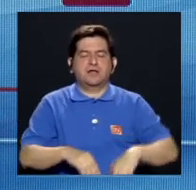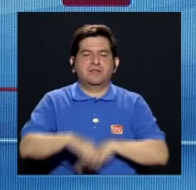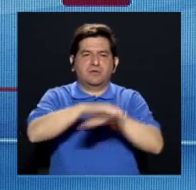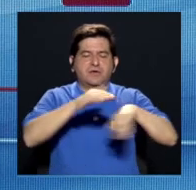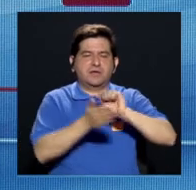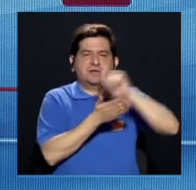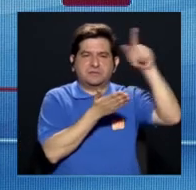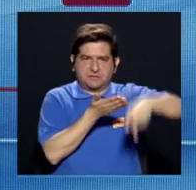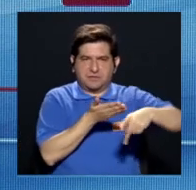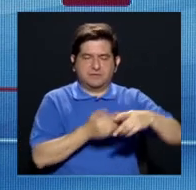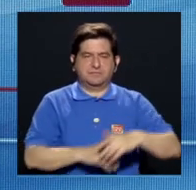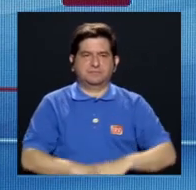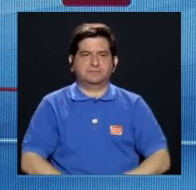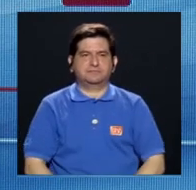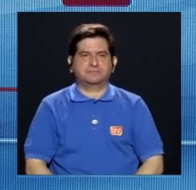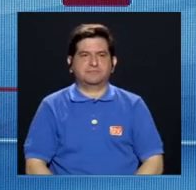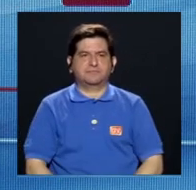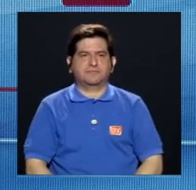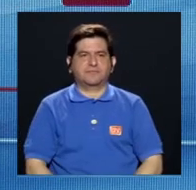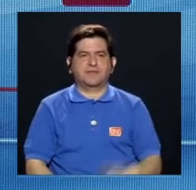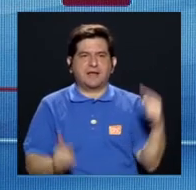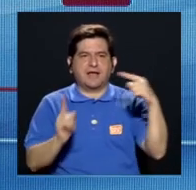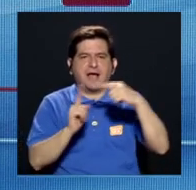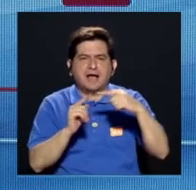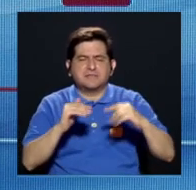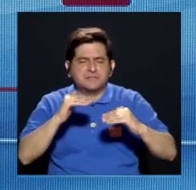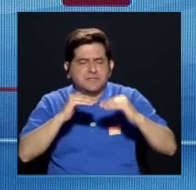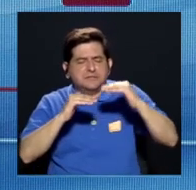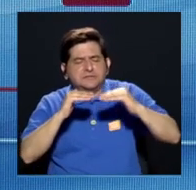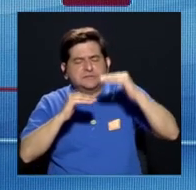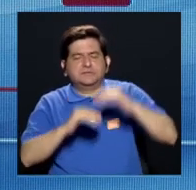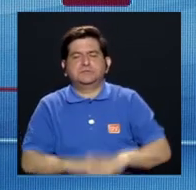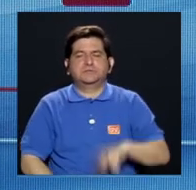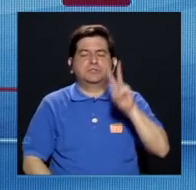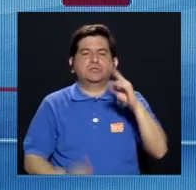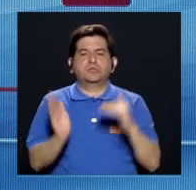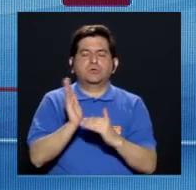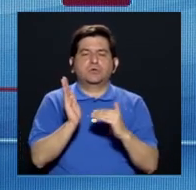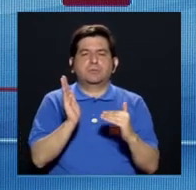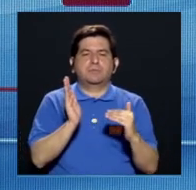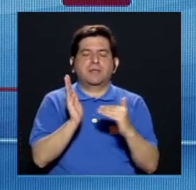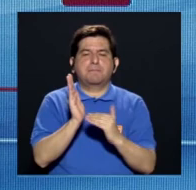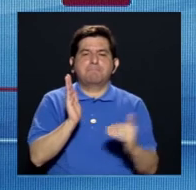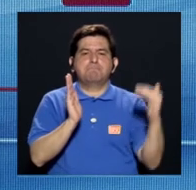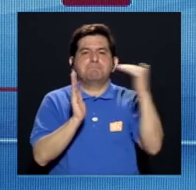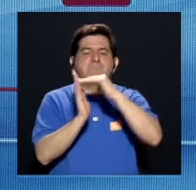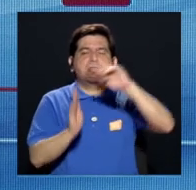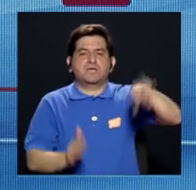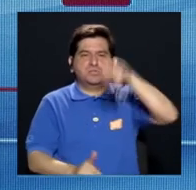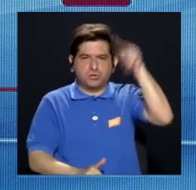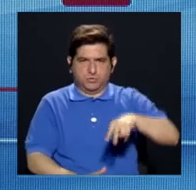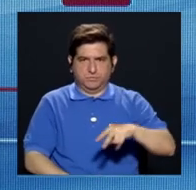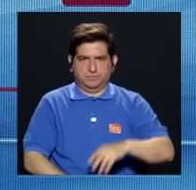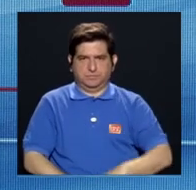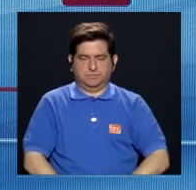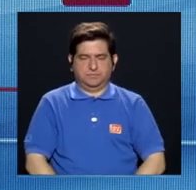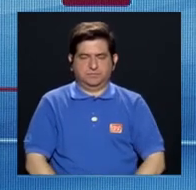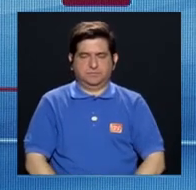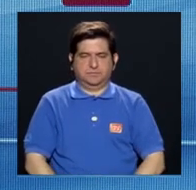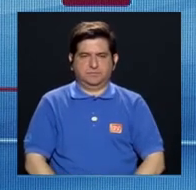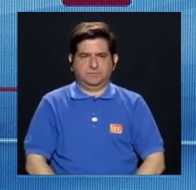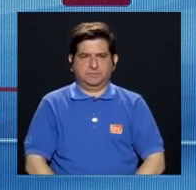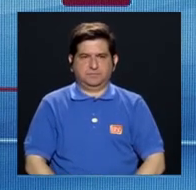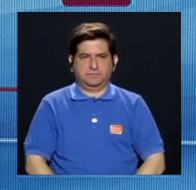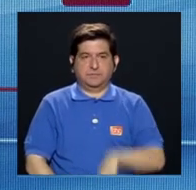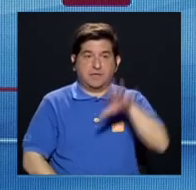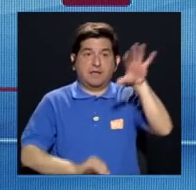sede Rodrigo Facio, alcanzando un poco más de 2,000 millones de colones.